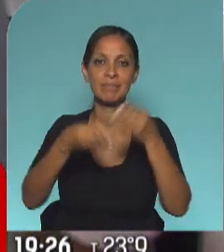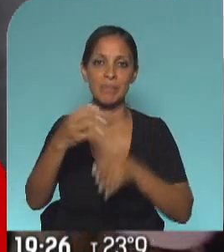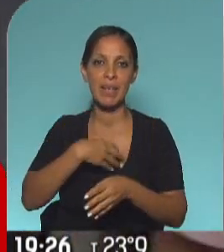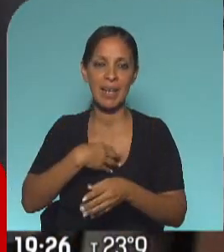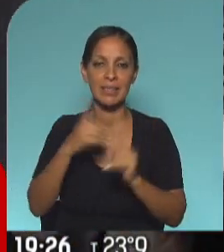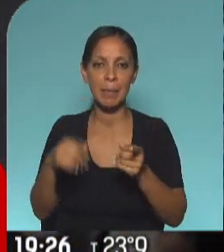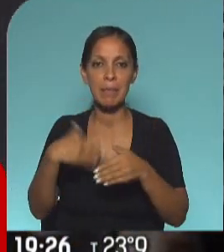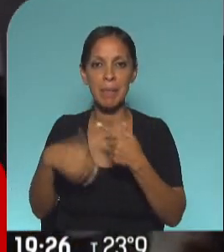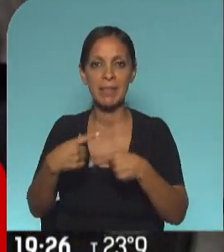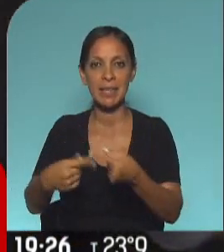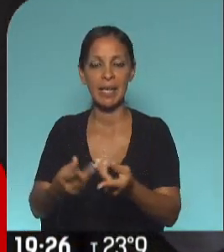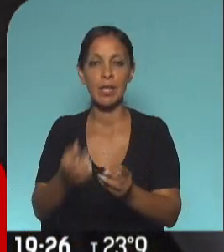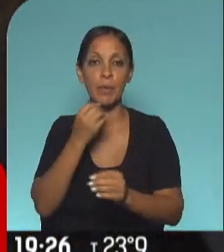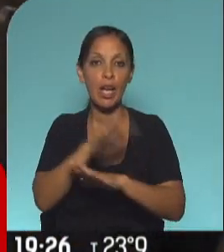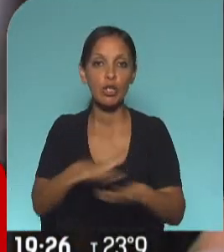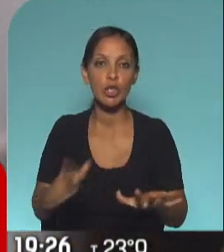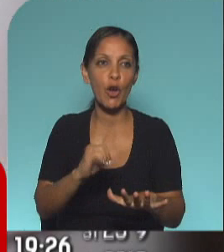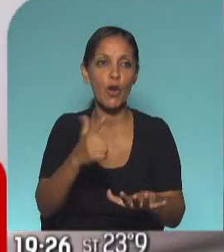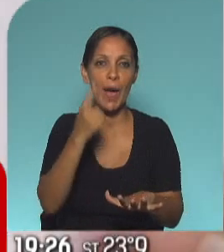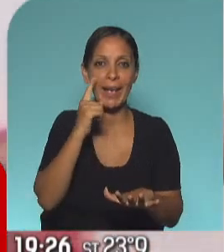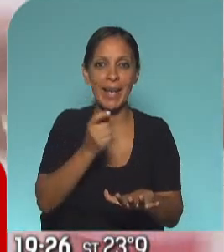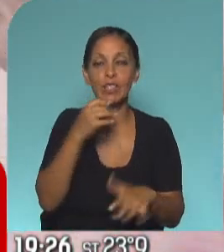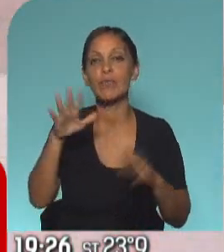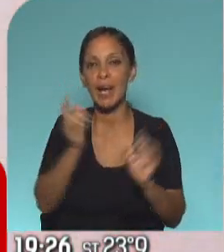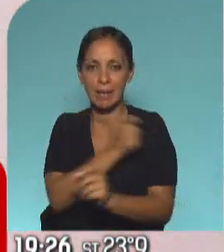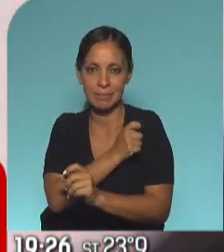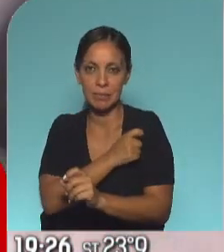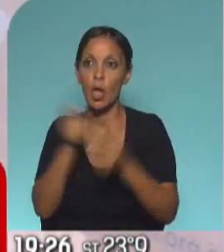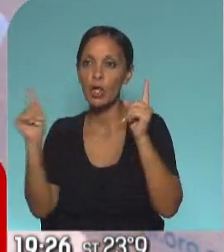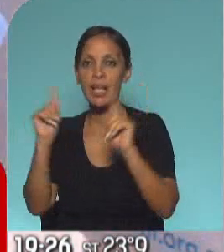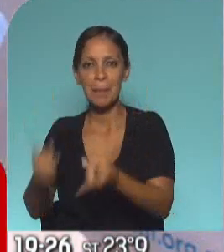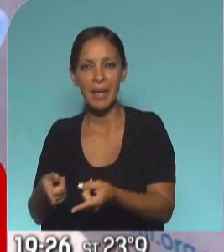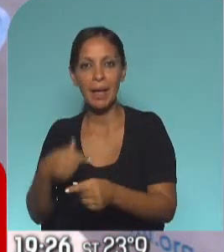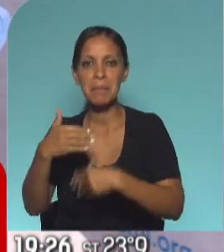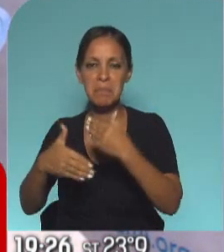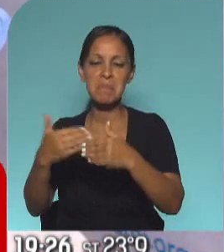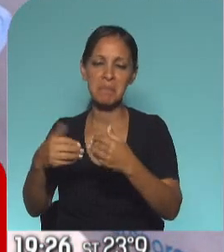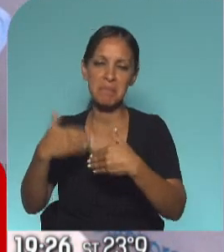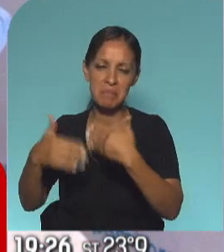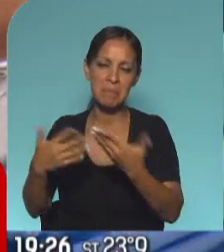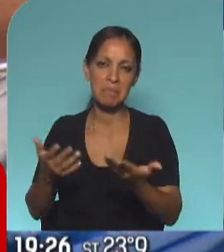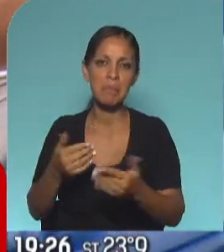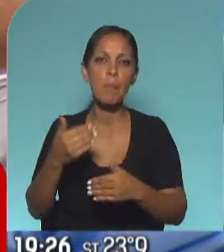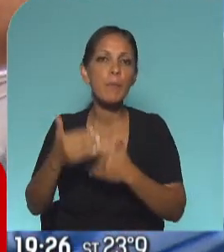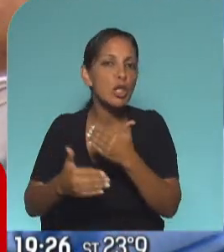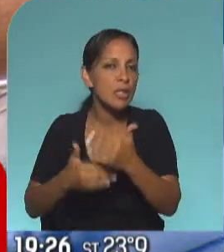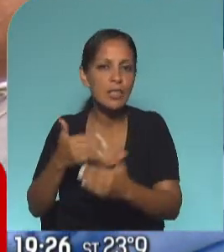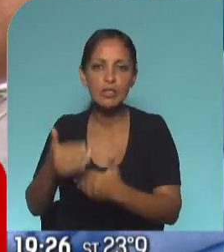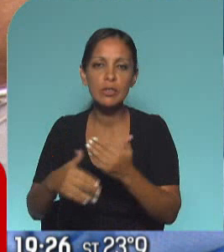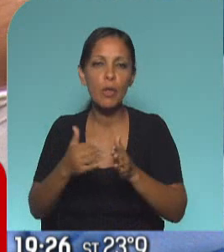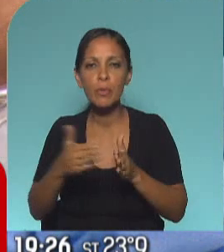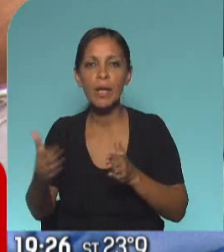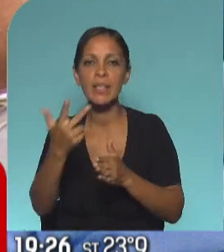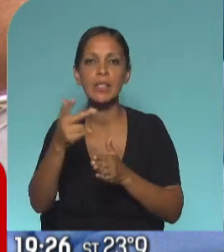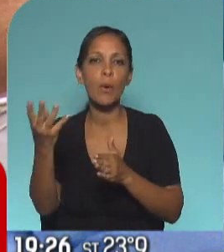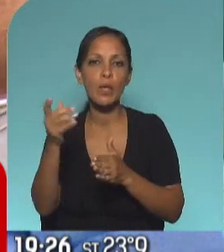porque los chicos no van a ser un riesgo para sus familiares, los docentes van a estar cuidados. Bueno, es un proceso que lo vamos a ir haciendo en los próximos 3 o 4 meses en